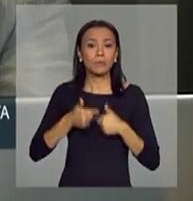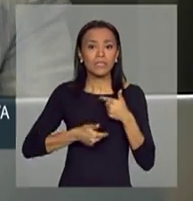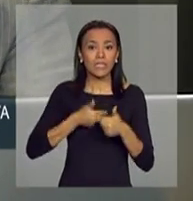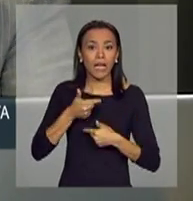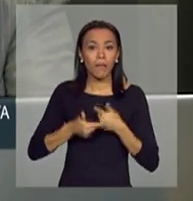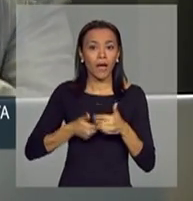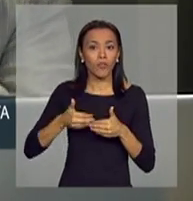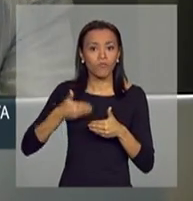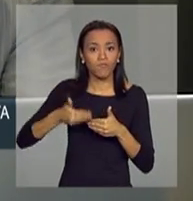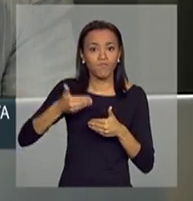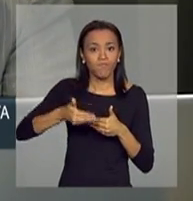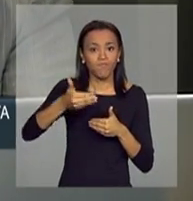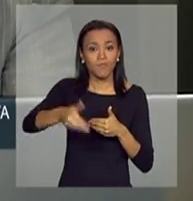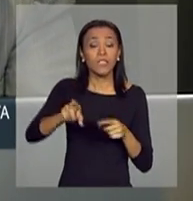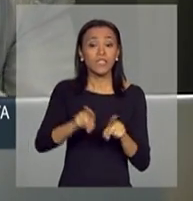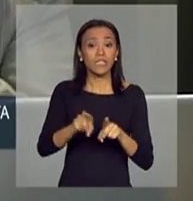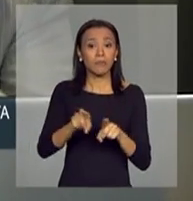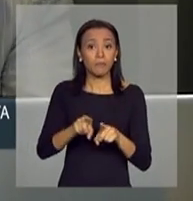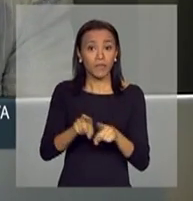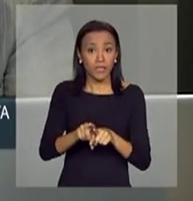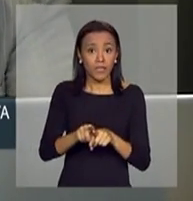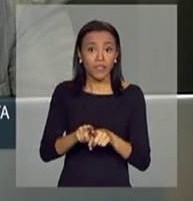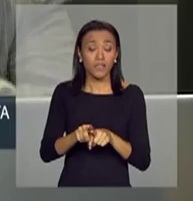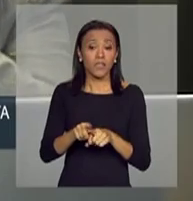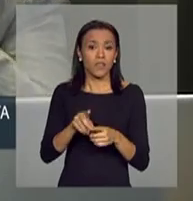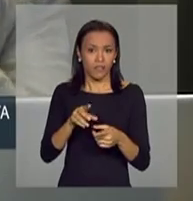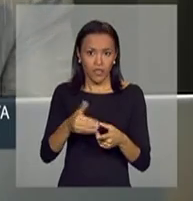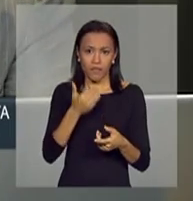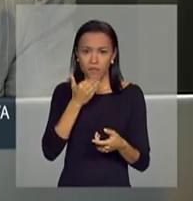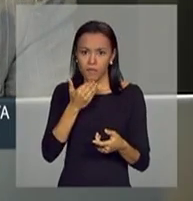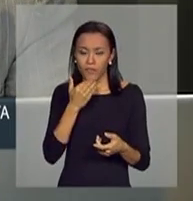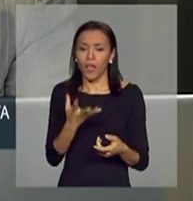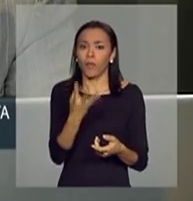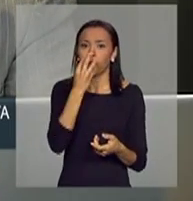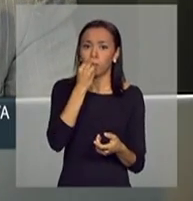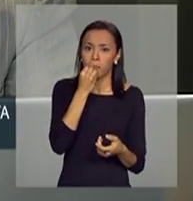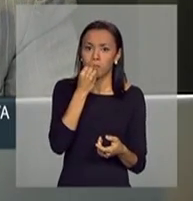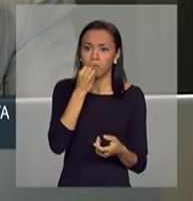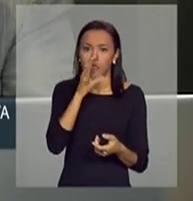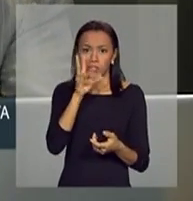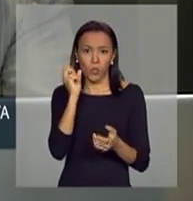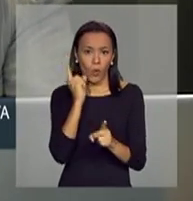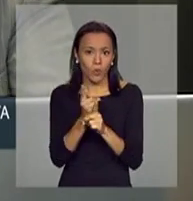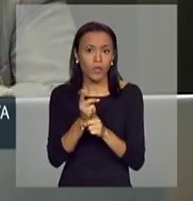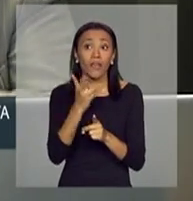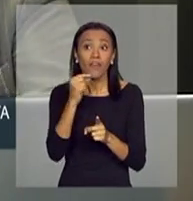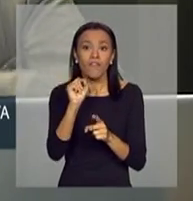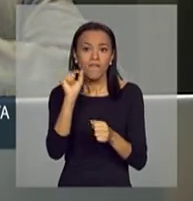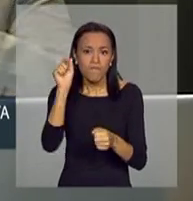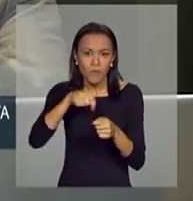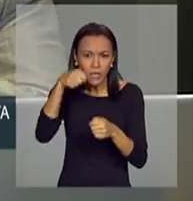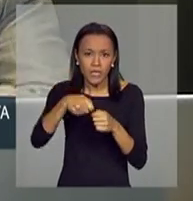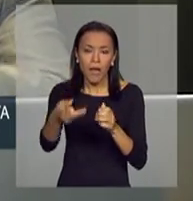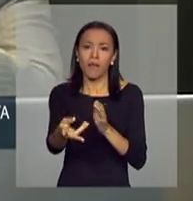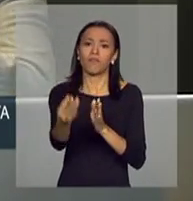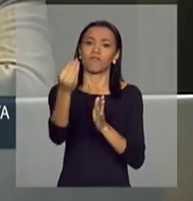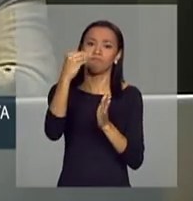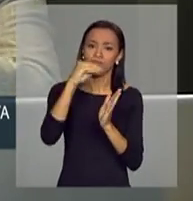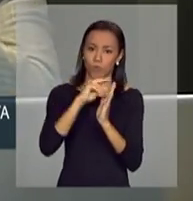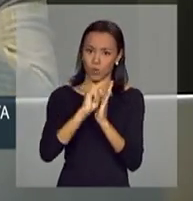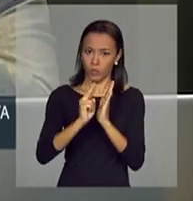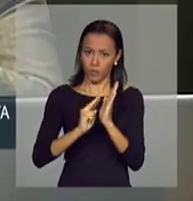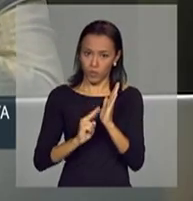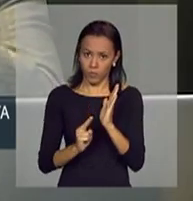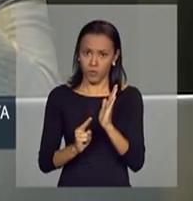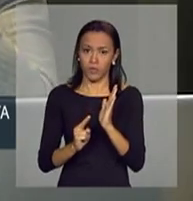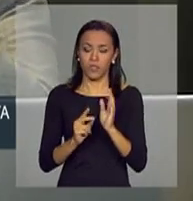en silencio y en impunidad. La insuficiencia es la del Estado, La insuficiencia es la de la forma concreta